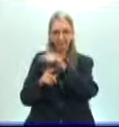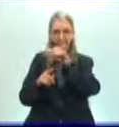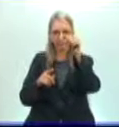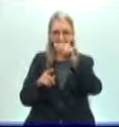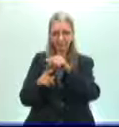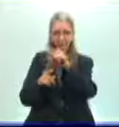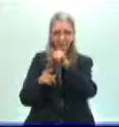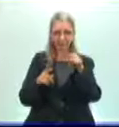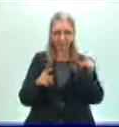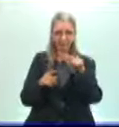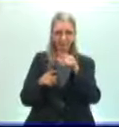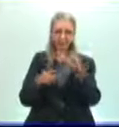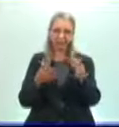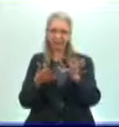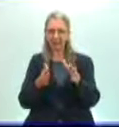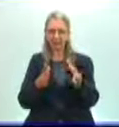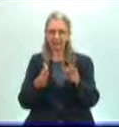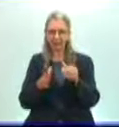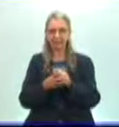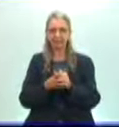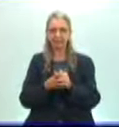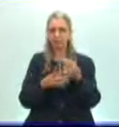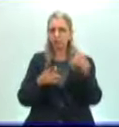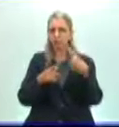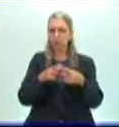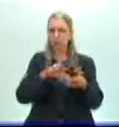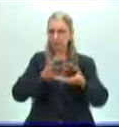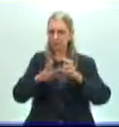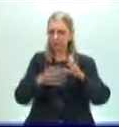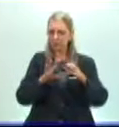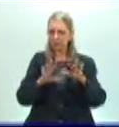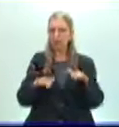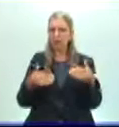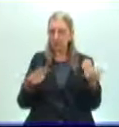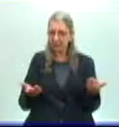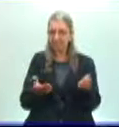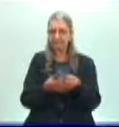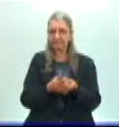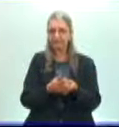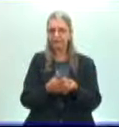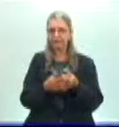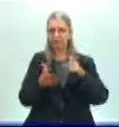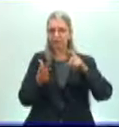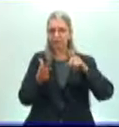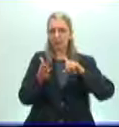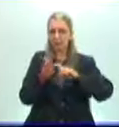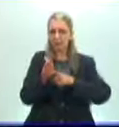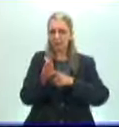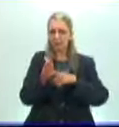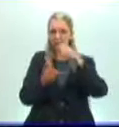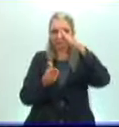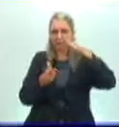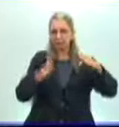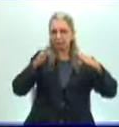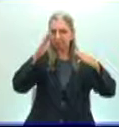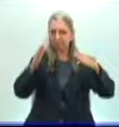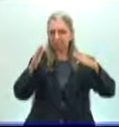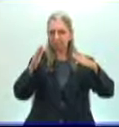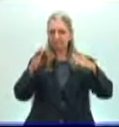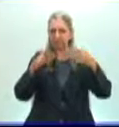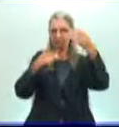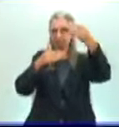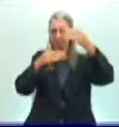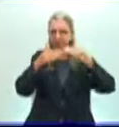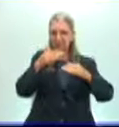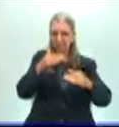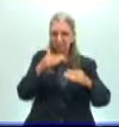altura relativa. Vamos a ver otra fórmula de área que pueden usar. El producto de dos lados de un triángulo por el seno del ángulo comprendido.